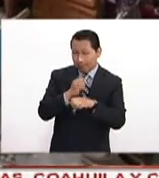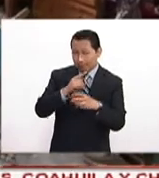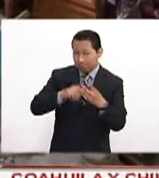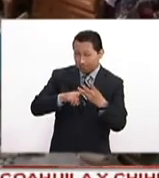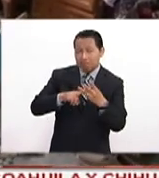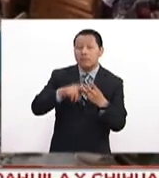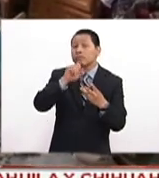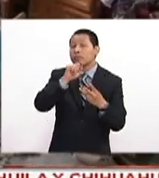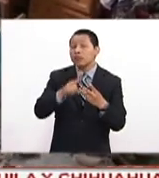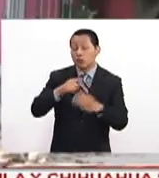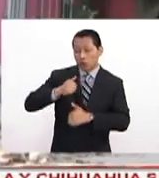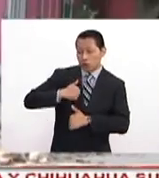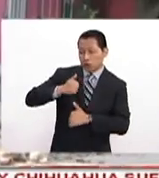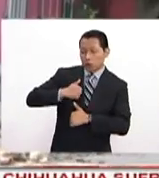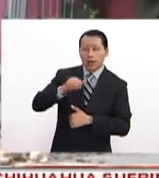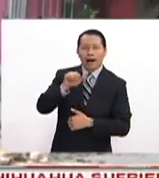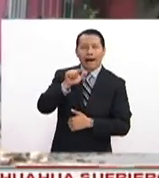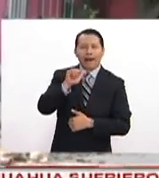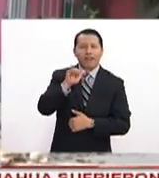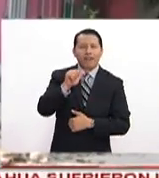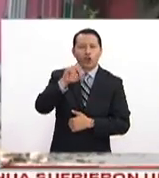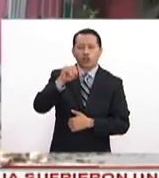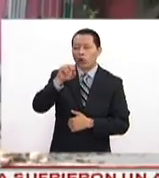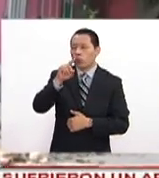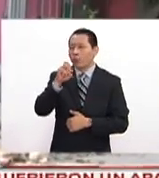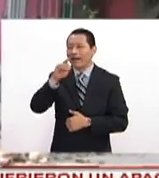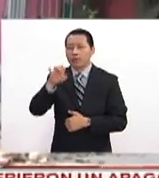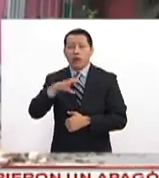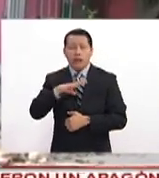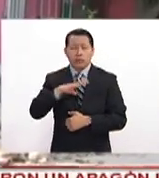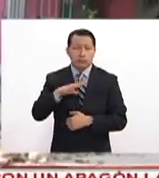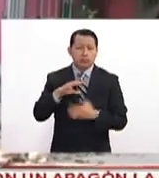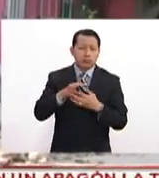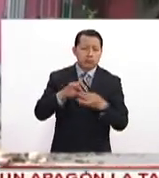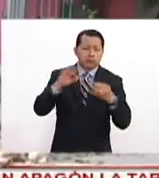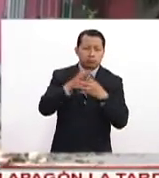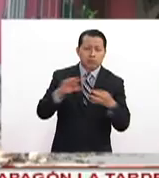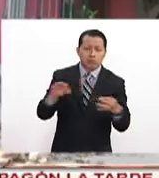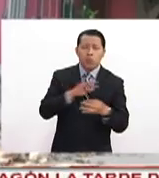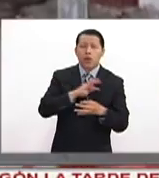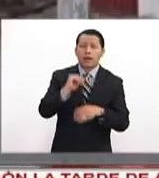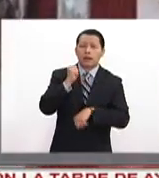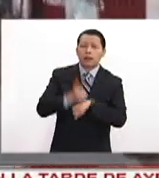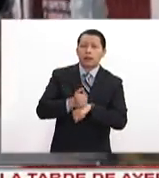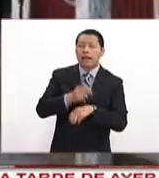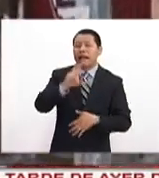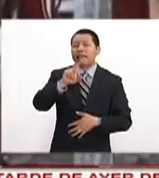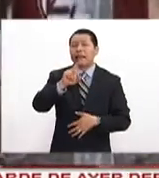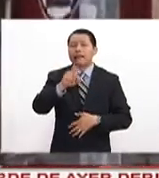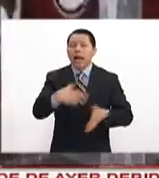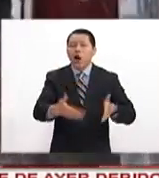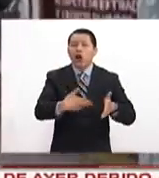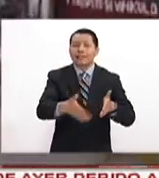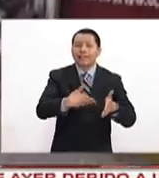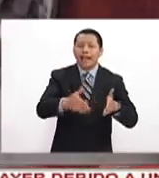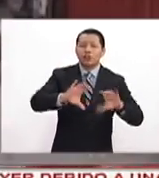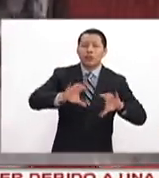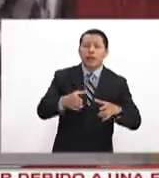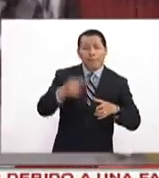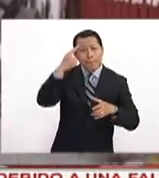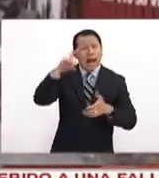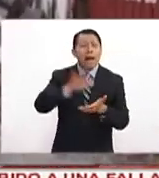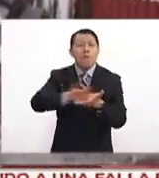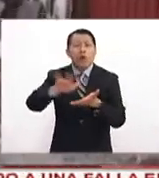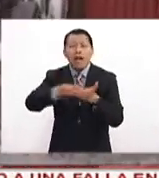8ª región militar, Alfonso Duarte Mújica, se mencionó que se instalarán al menos 30 cocinas comunitarias para apoyar con